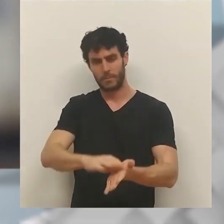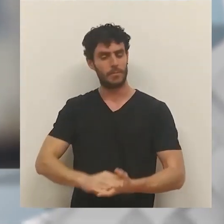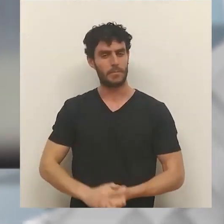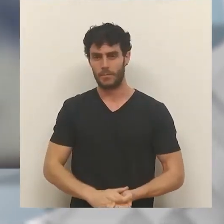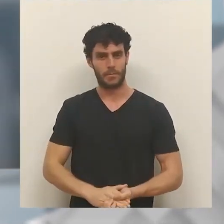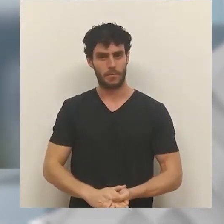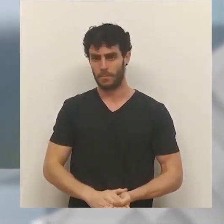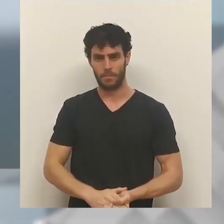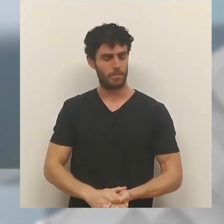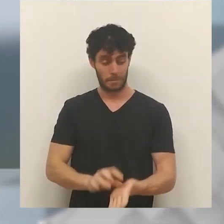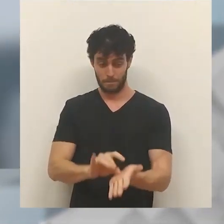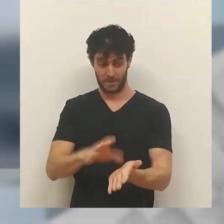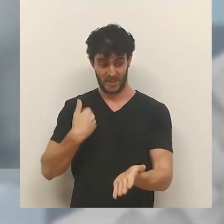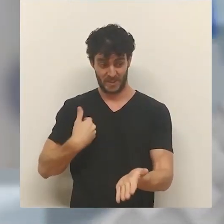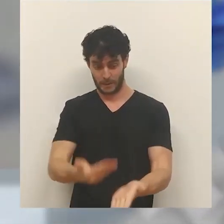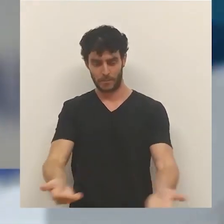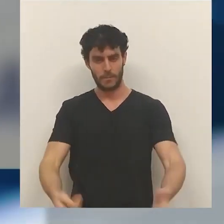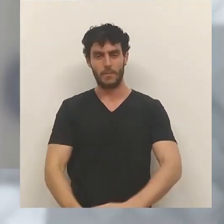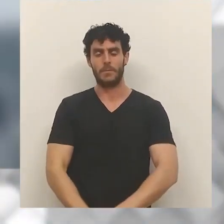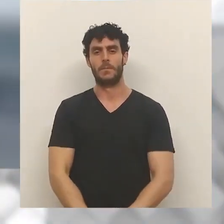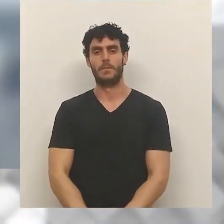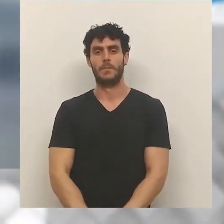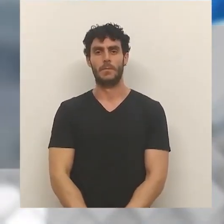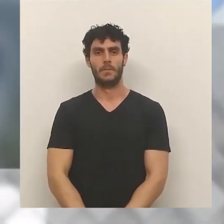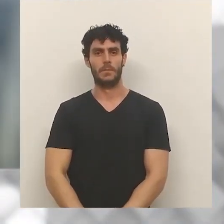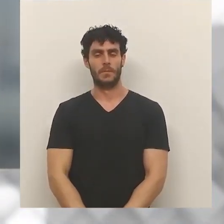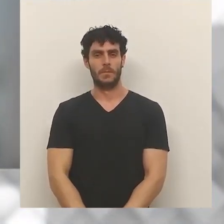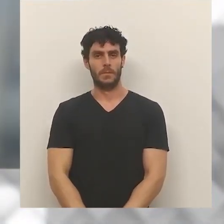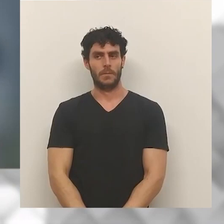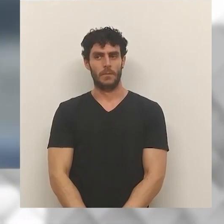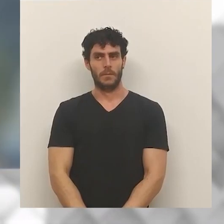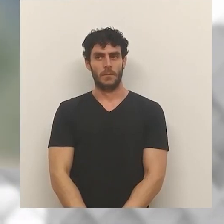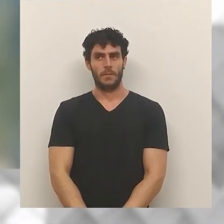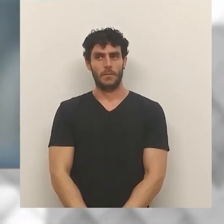conductor que será desvinculado de la compañía con efectos inmediatos.